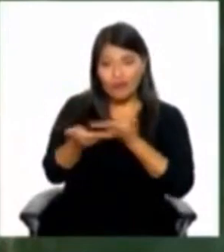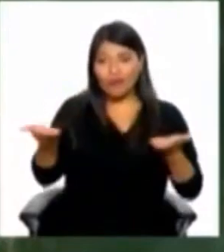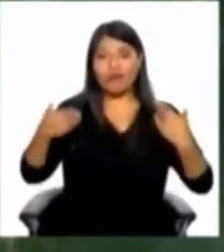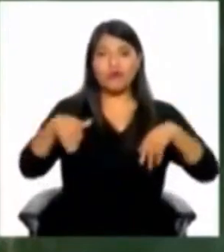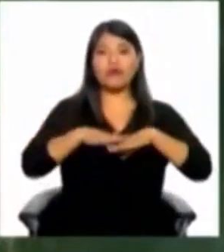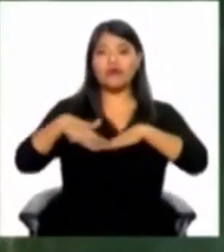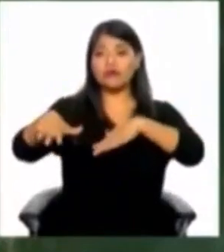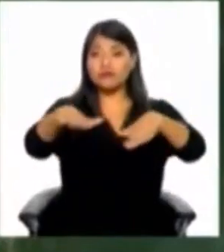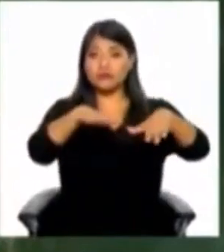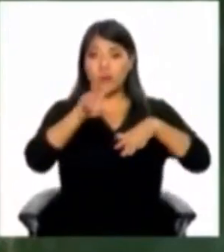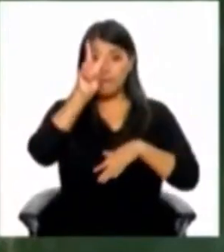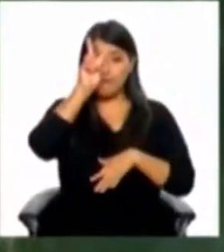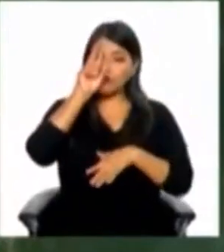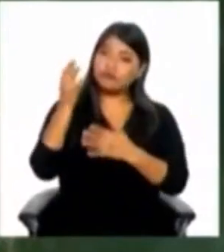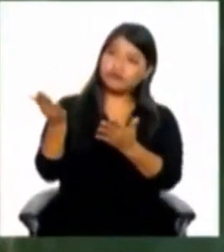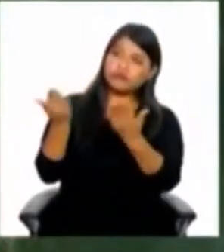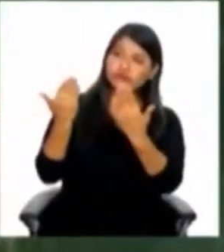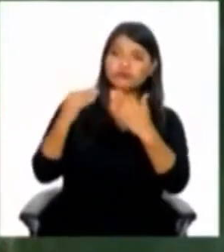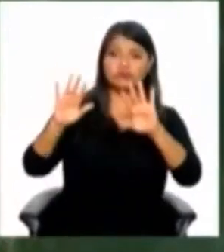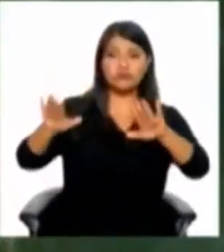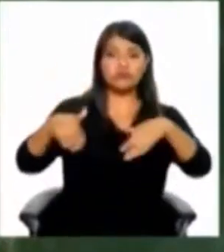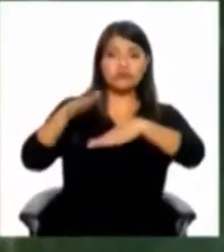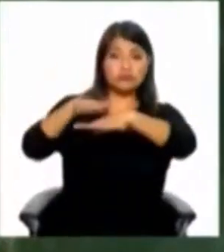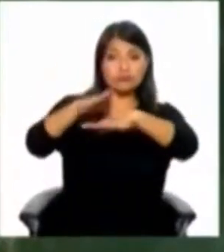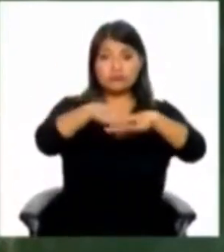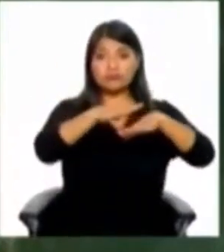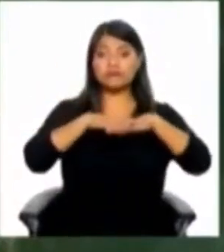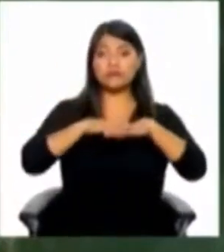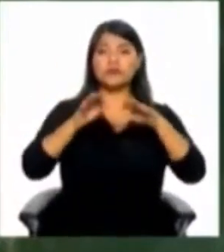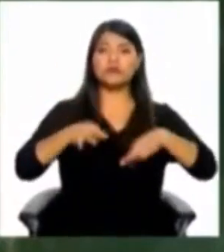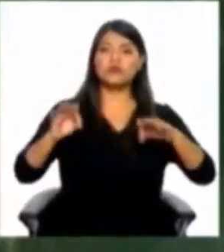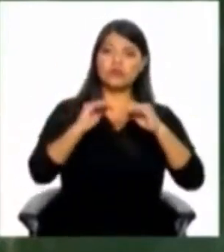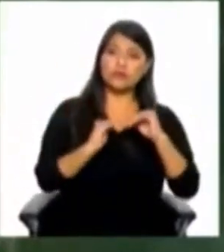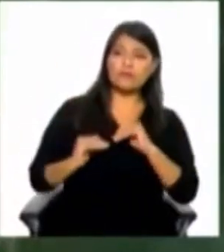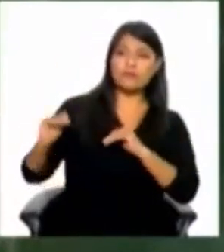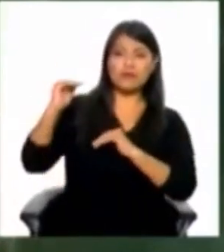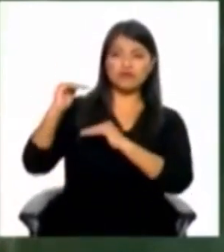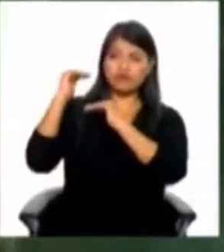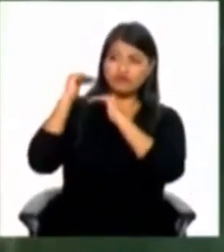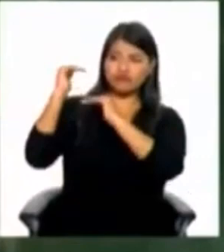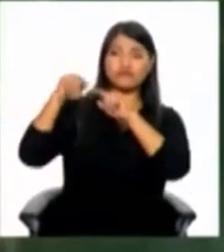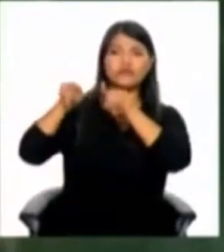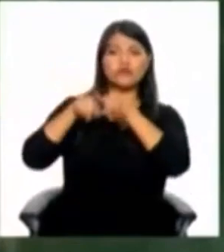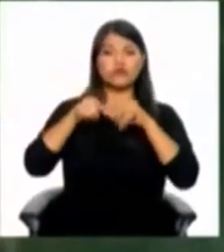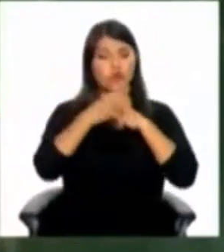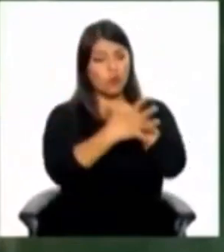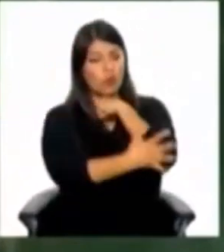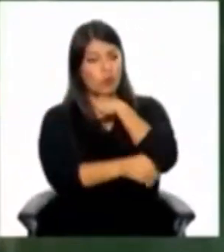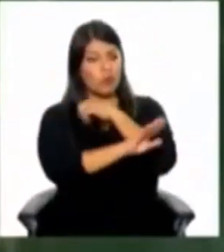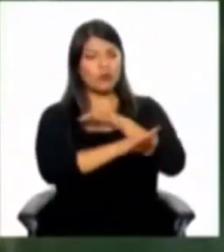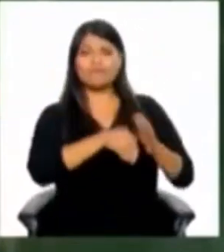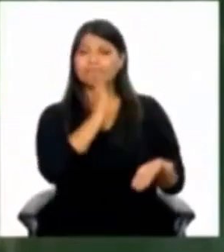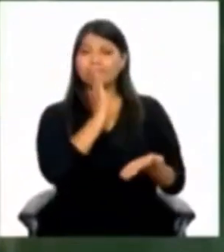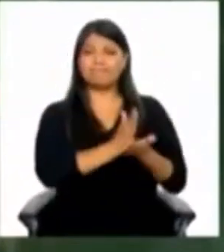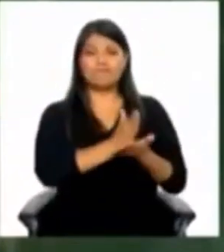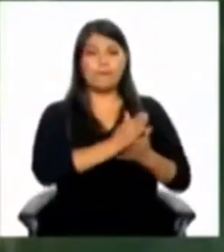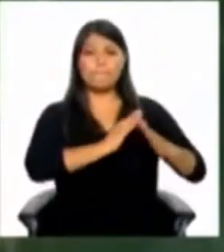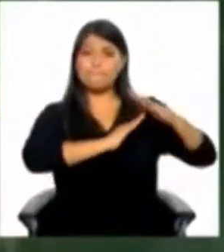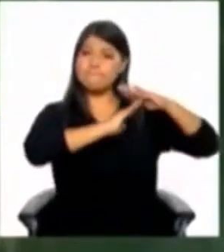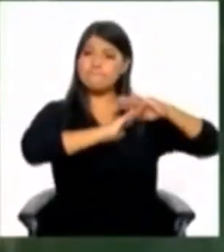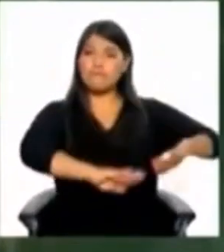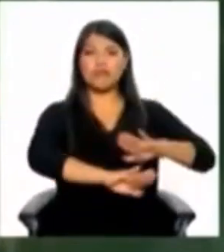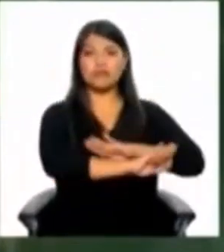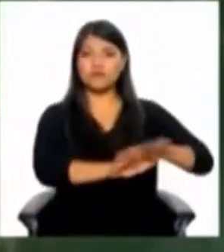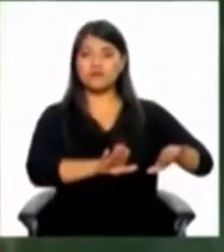la comunidad internacional otorgue la máxima prioridad a erradicar la pobreza. Es